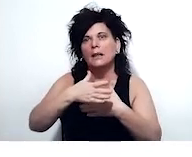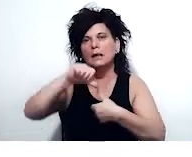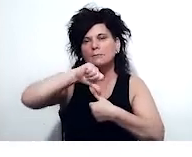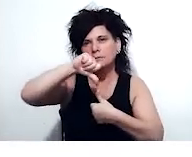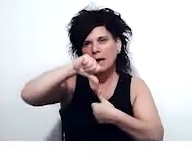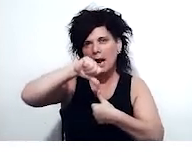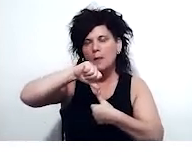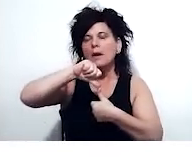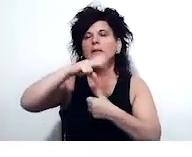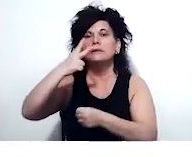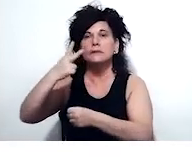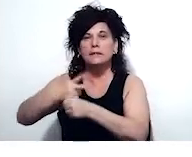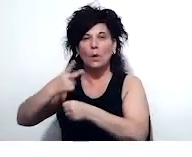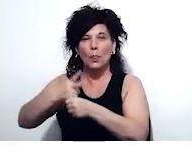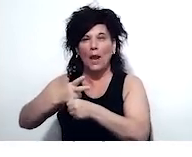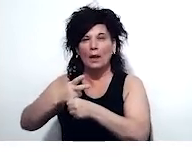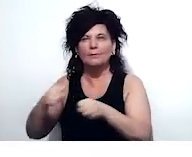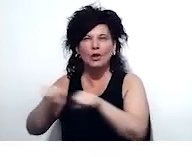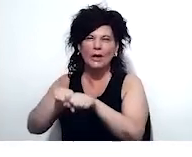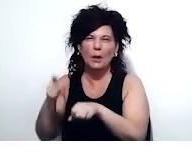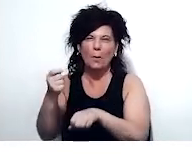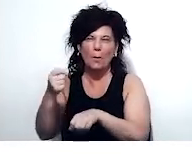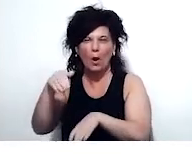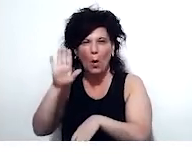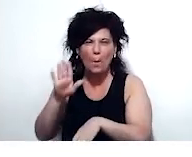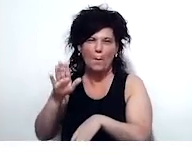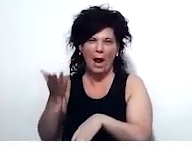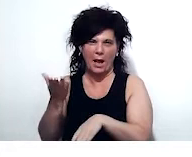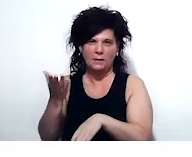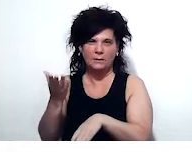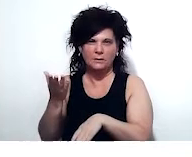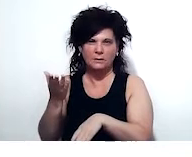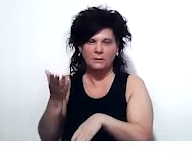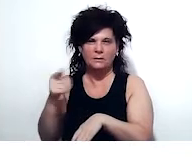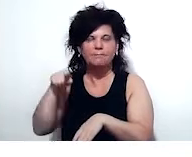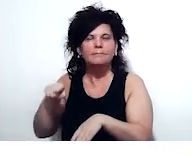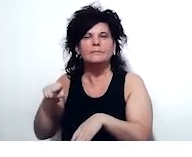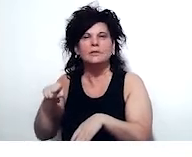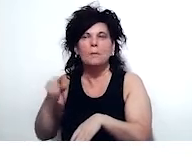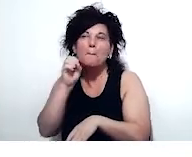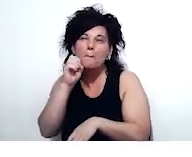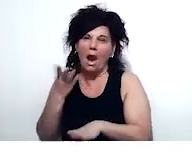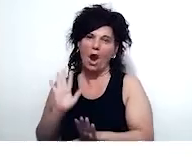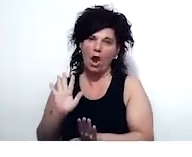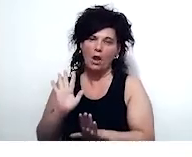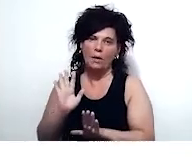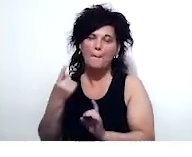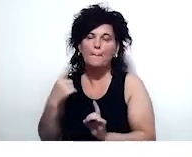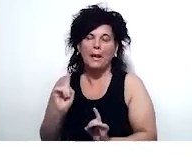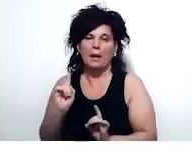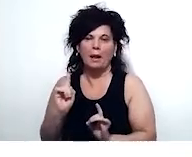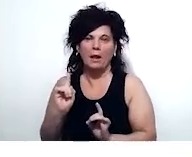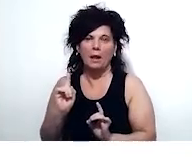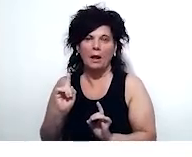En secundaria un poco más, y en secundaria de los años más avanzados es un poco mejor. De todas